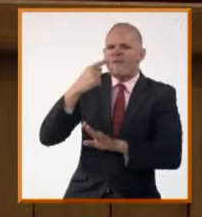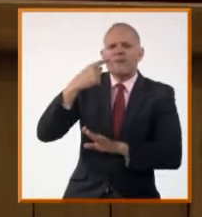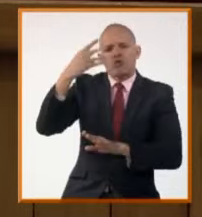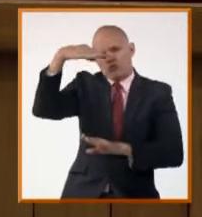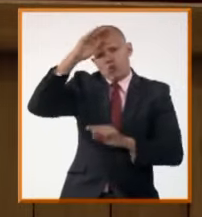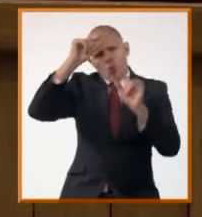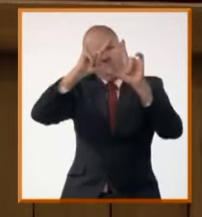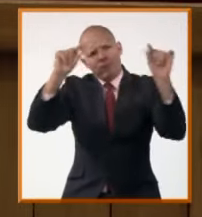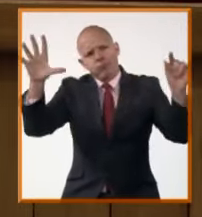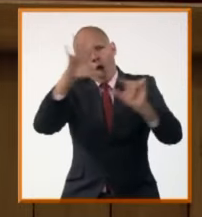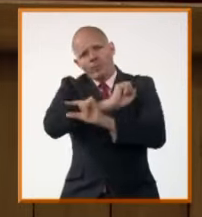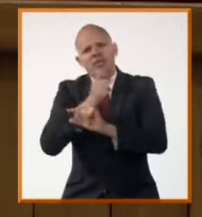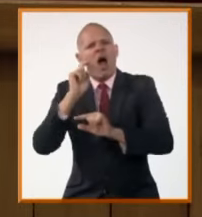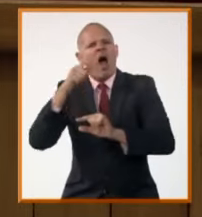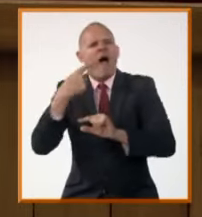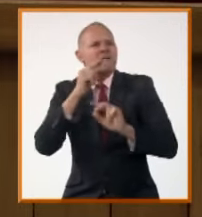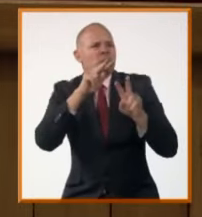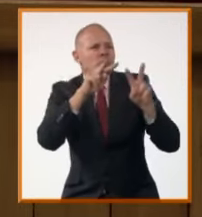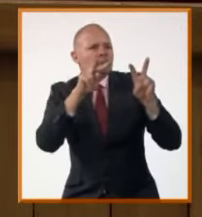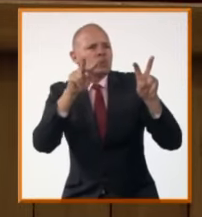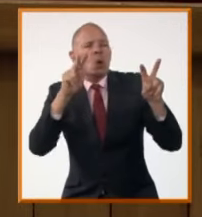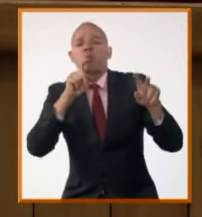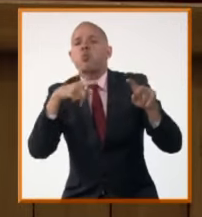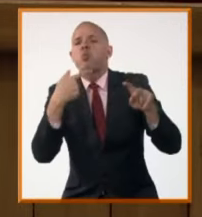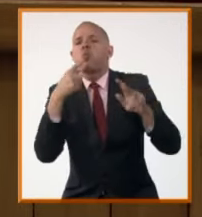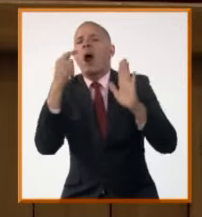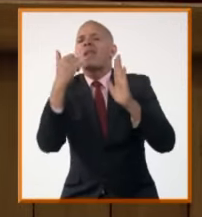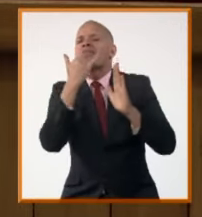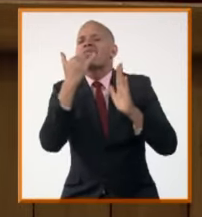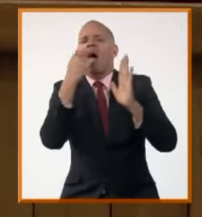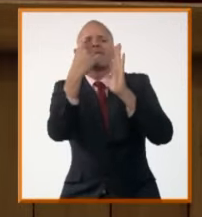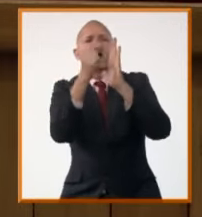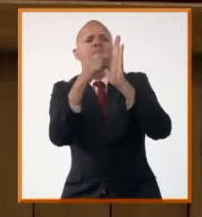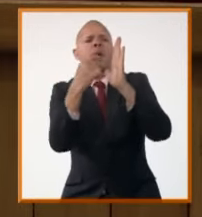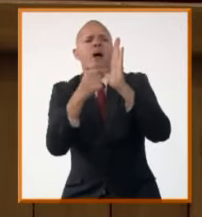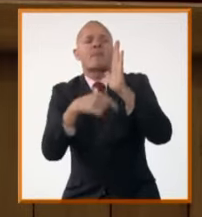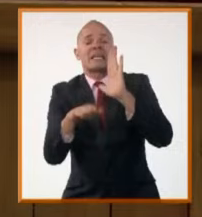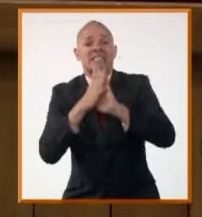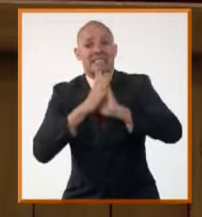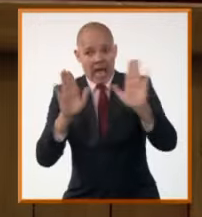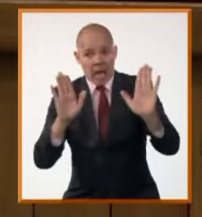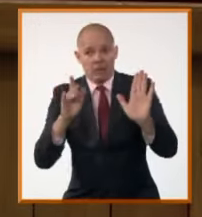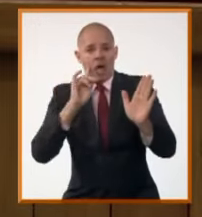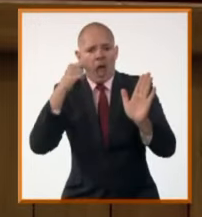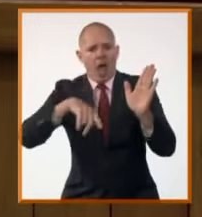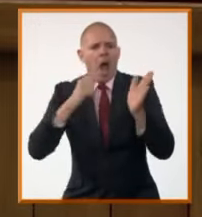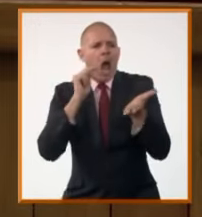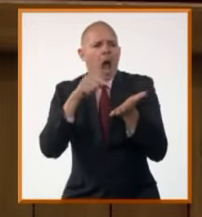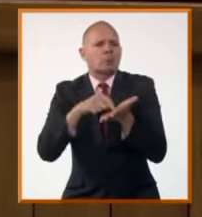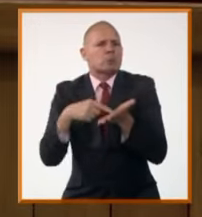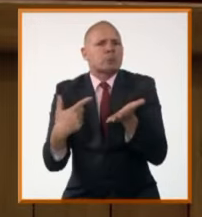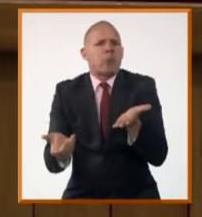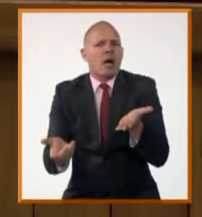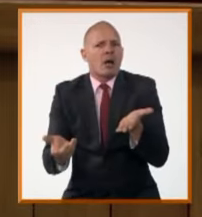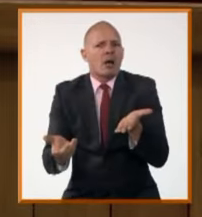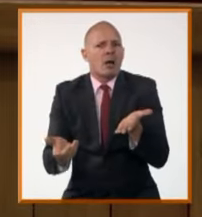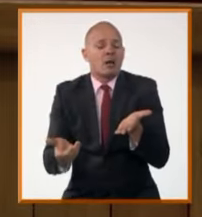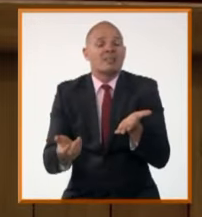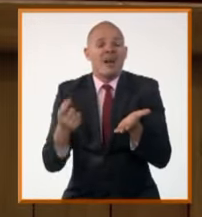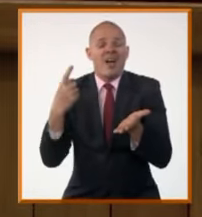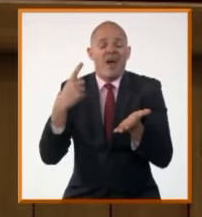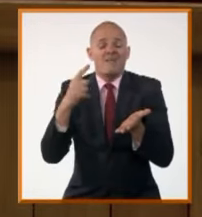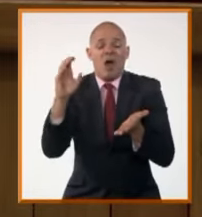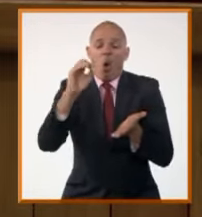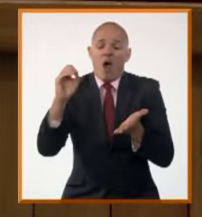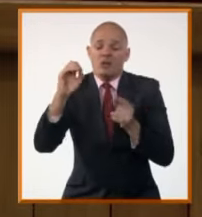para fortalecer el papel rector de ese ministerio, pero también hay que fortalecer el papel de todos los